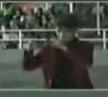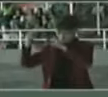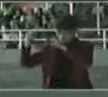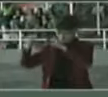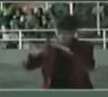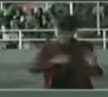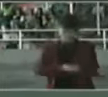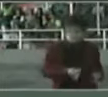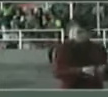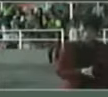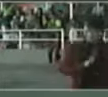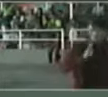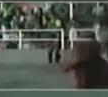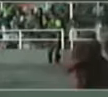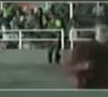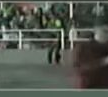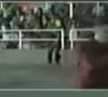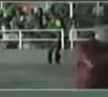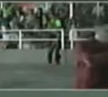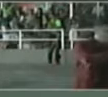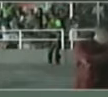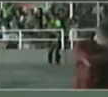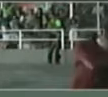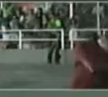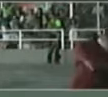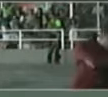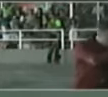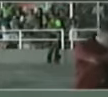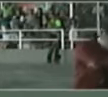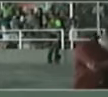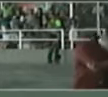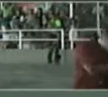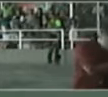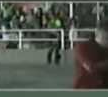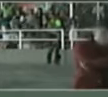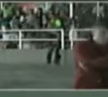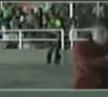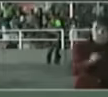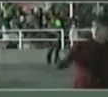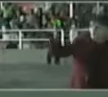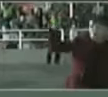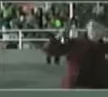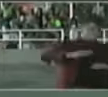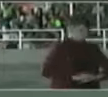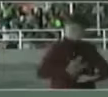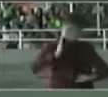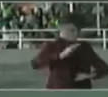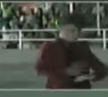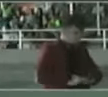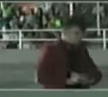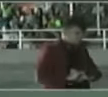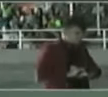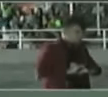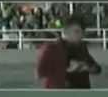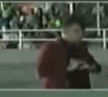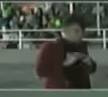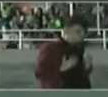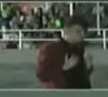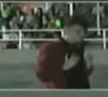y dieron culto a otros dioses. Todo esto provocó la ira de Dios, quien, brindando